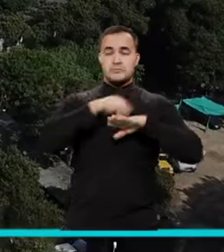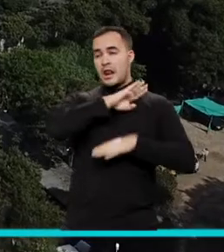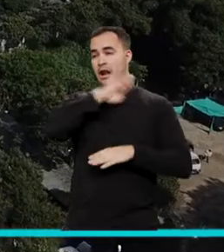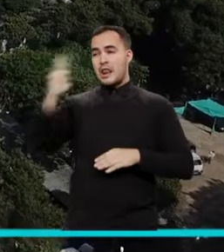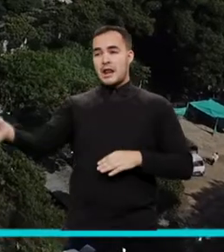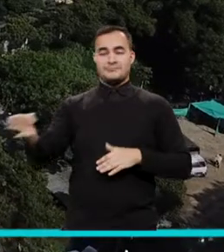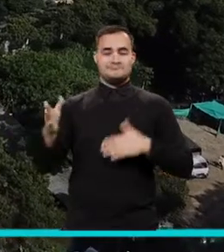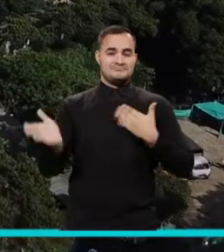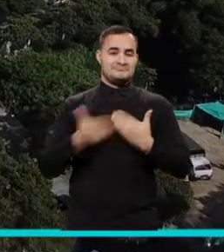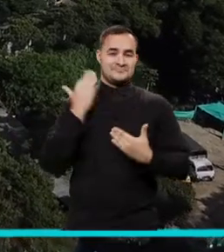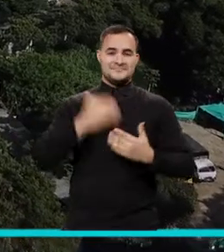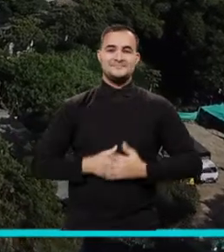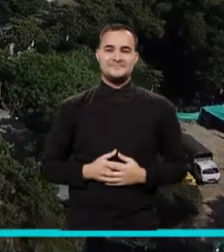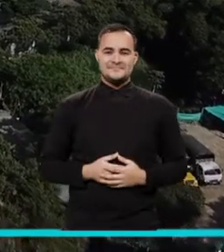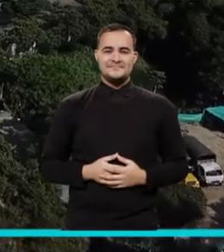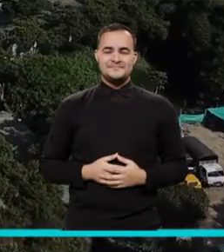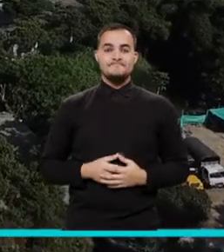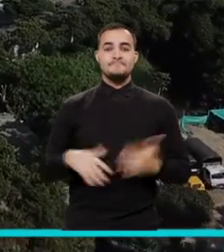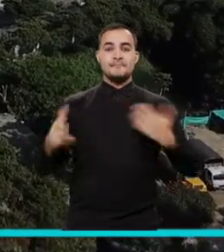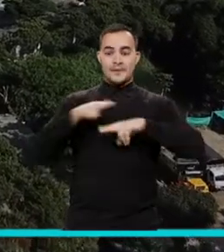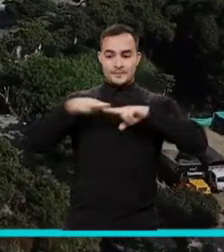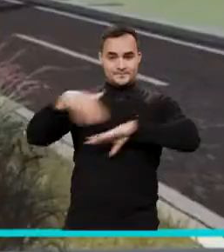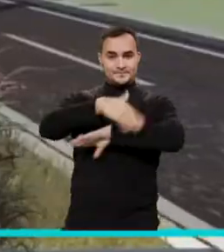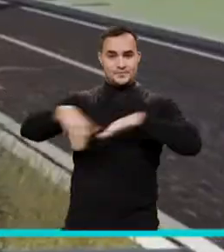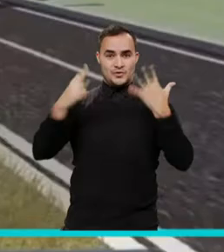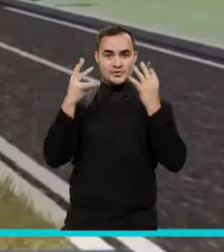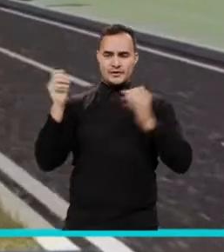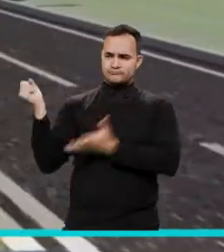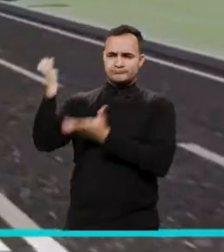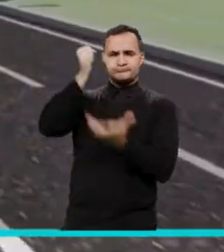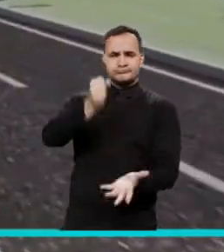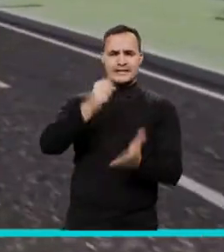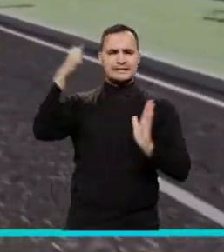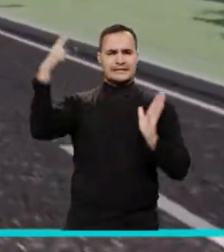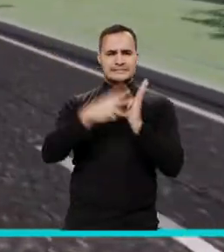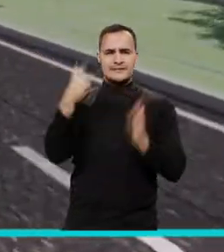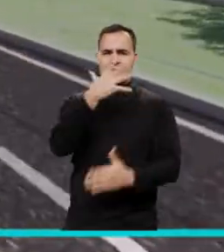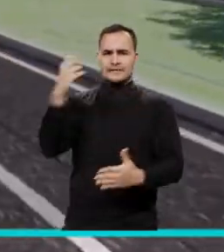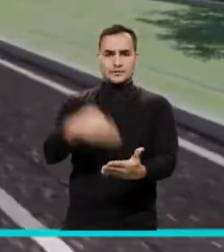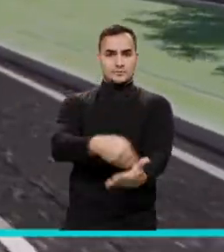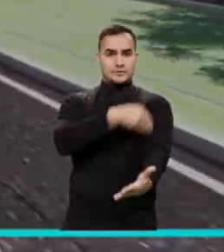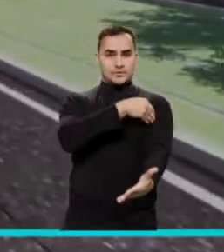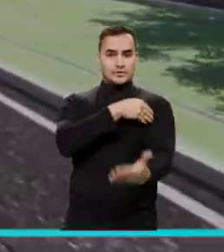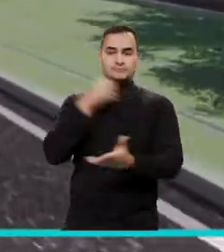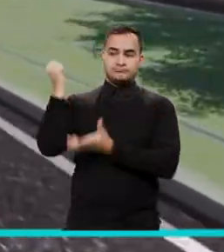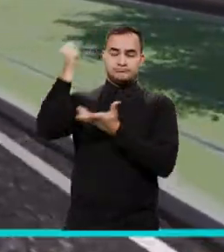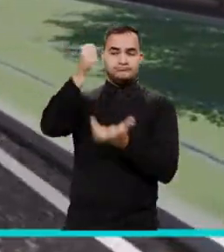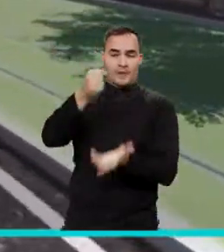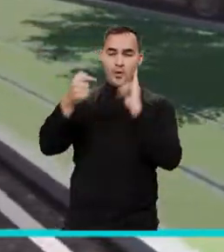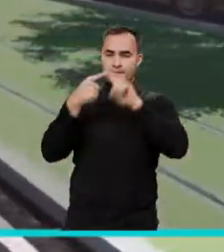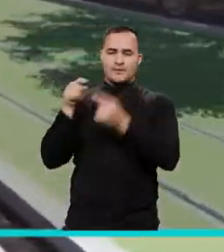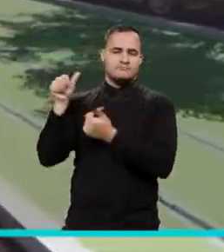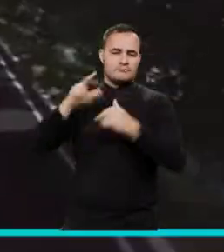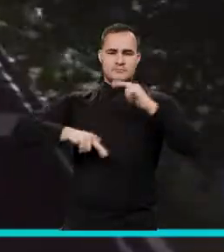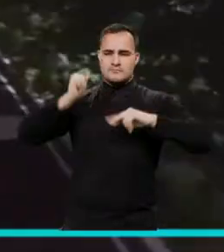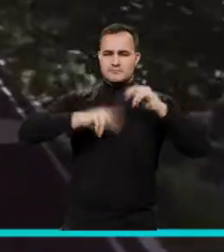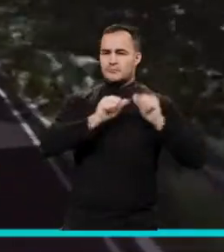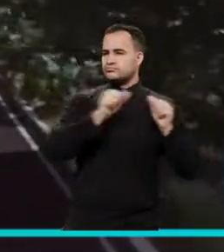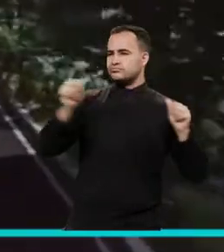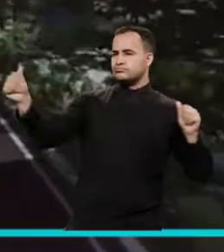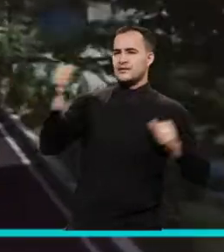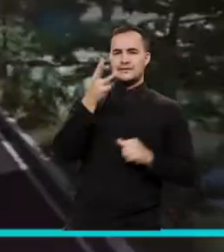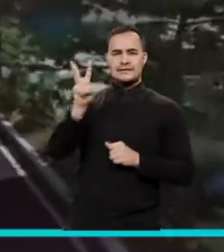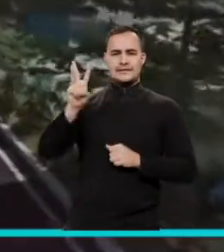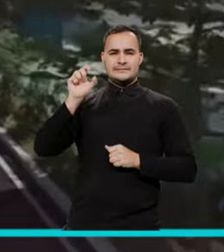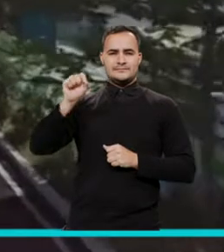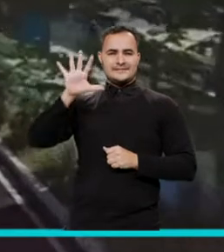bueno. El metro de la 80 tendrá una inversión de 3.5 billones de pesos y una extensión de